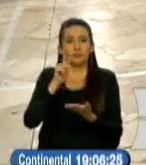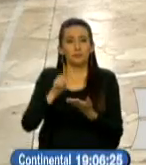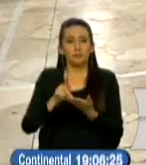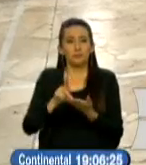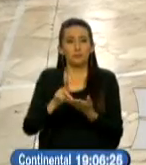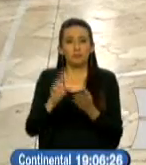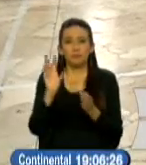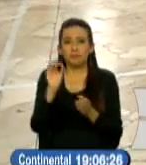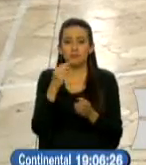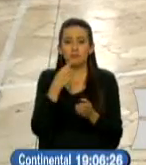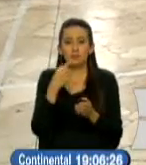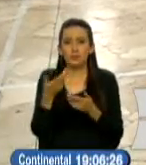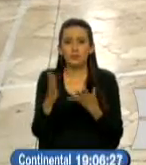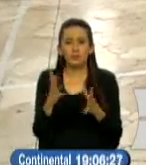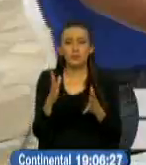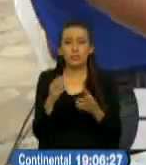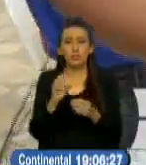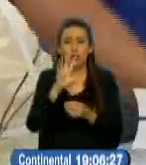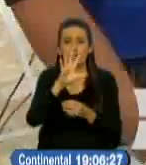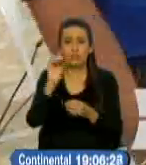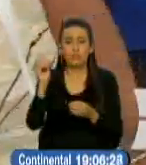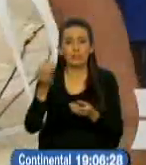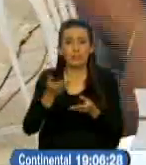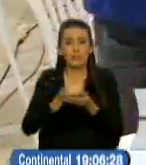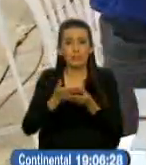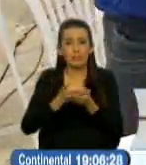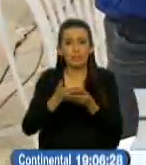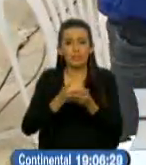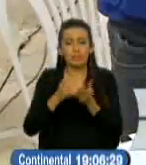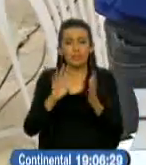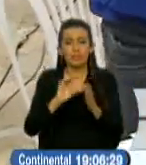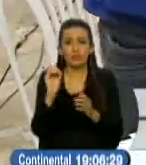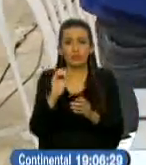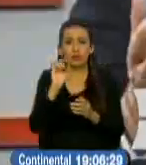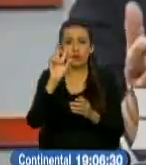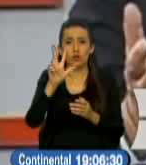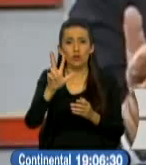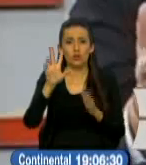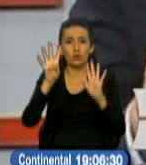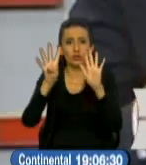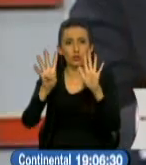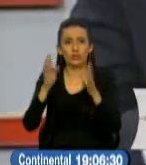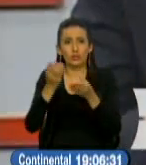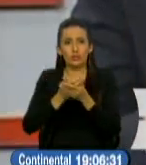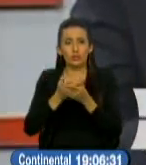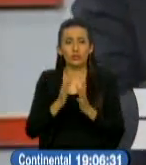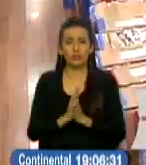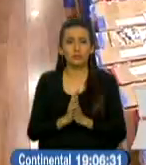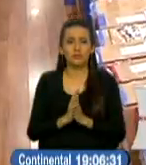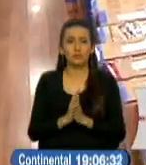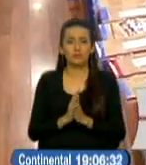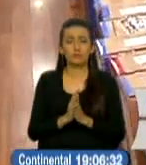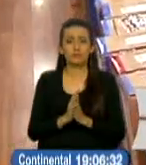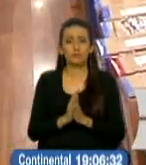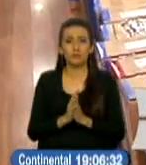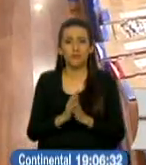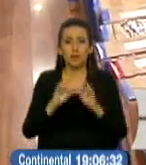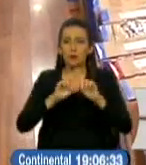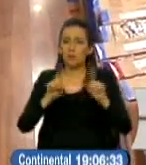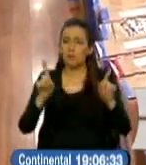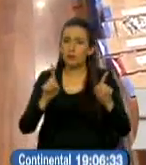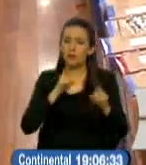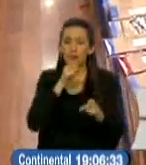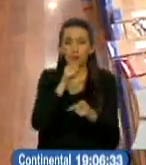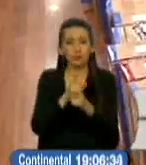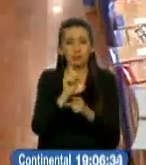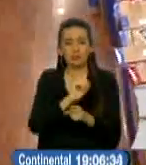dado paso a la verificación de 500 actas, sino solo de 39. Así es, ese es un hecho absolutamente irregular. Pero lo cierto es que eso no fue posible